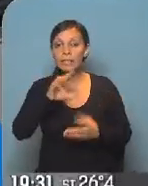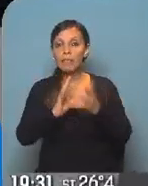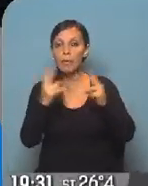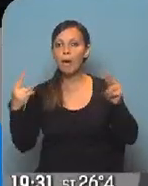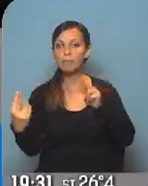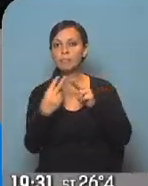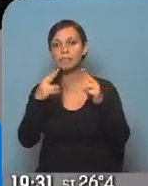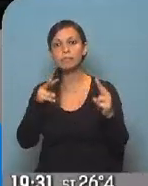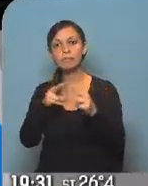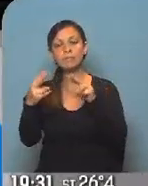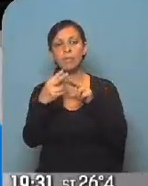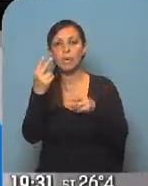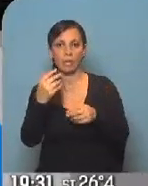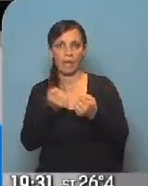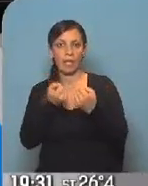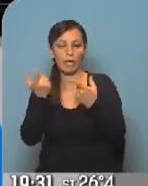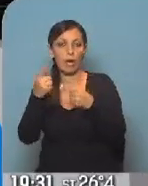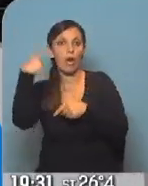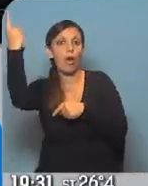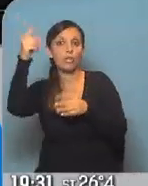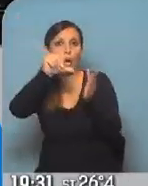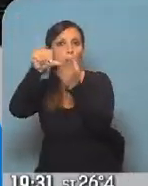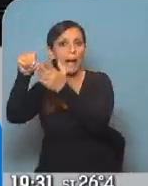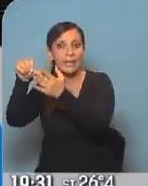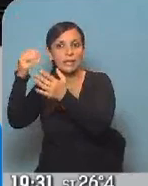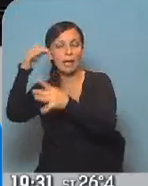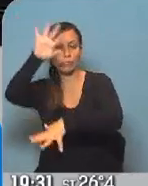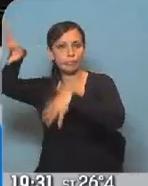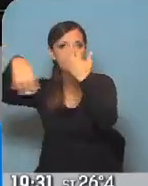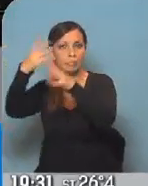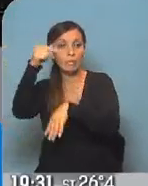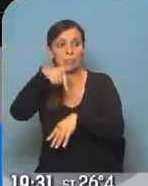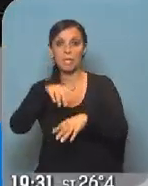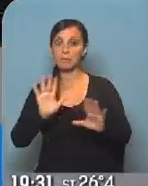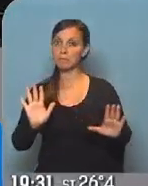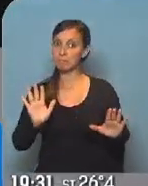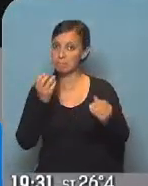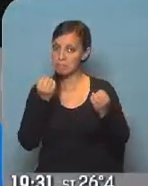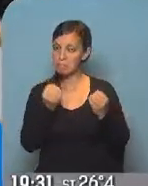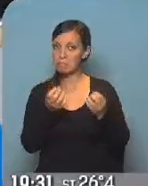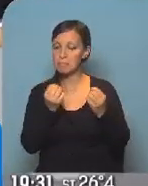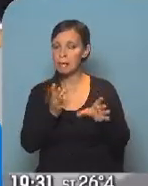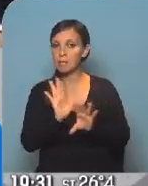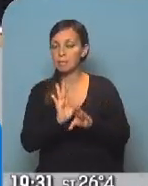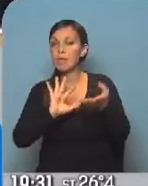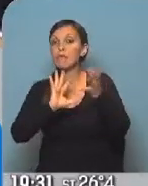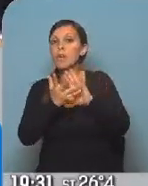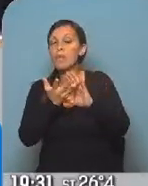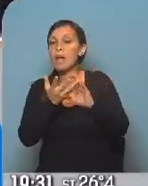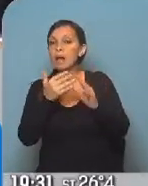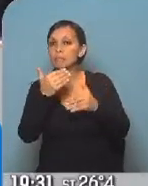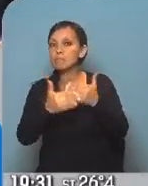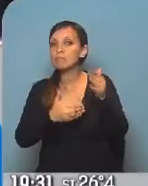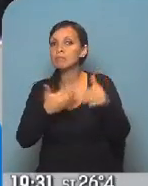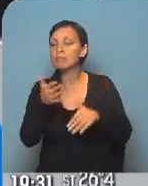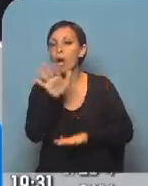generaron inconvenientes y problemas en sociedades mucho más avanzadas y más desarrolladas que las nuestras, y que se haya desarrollado como se desarrolló me parece que ya